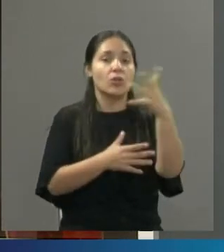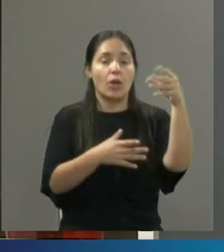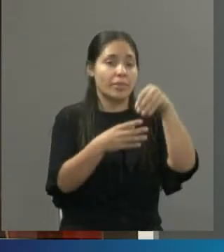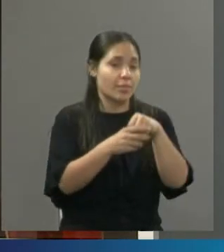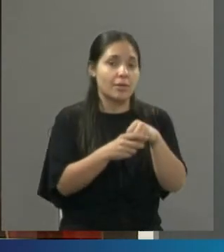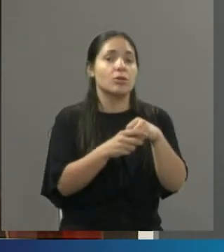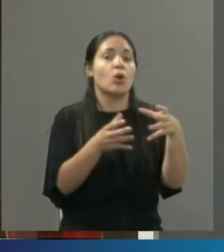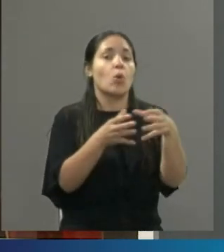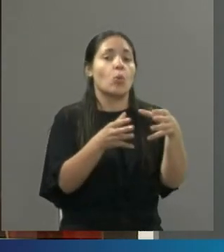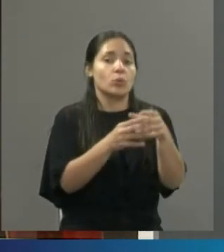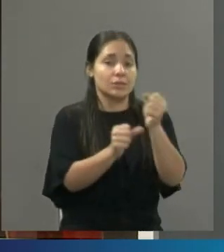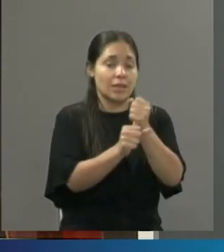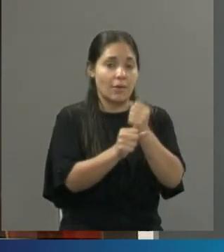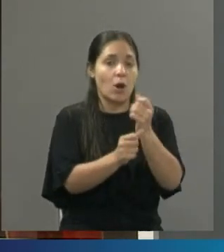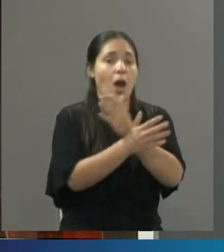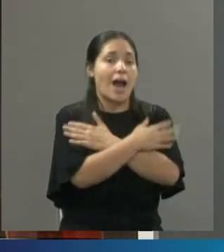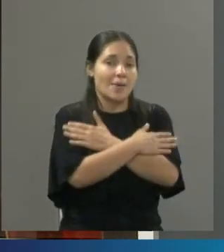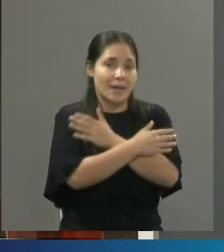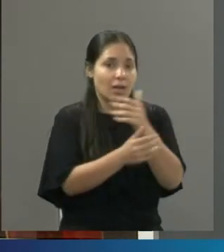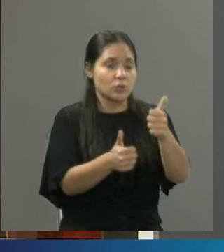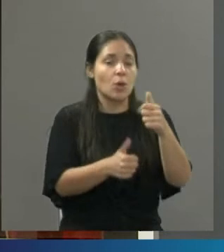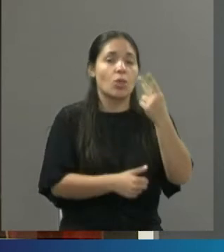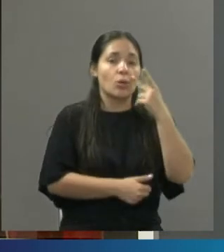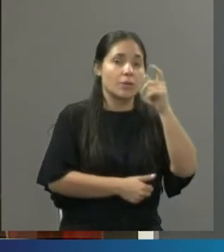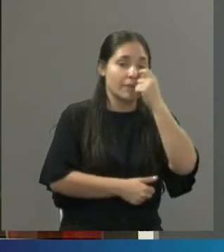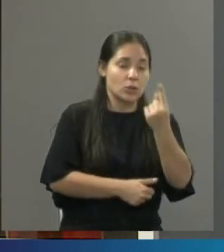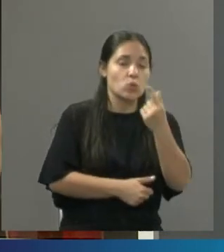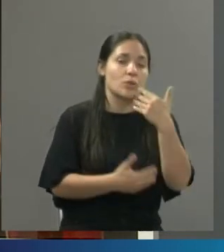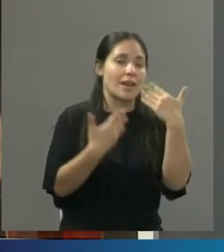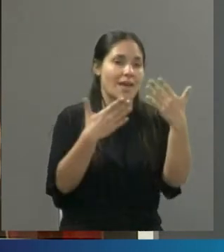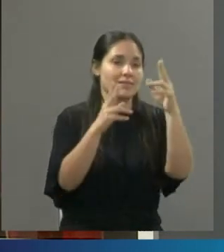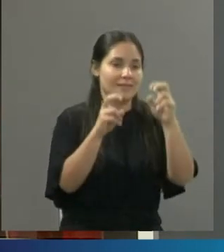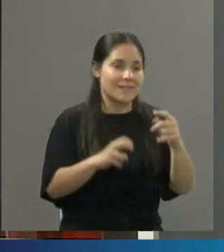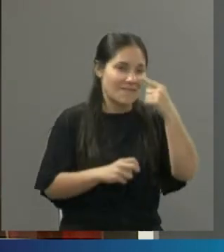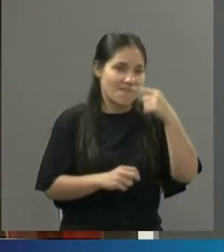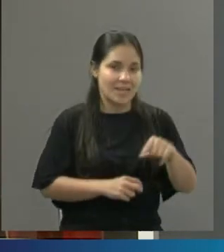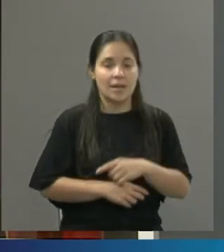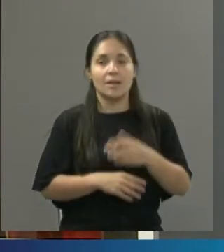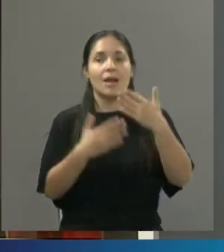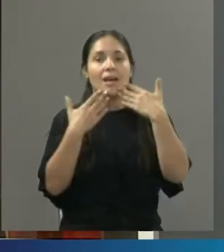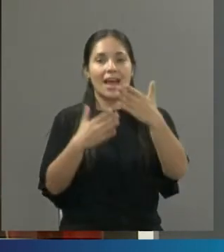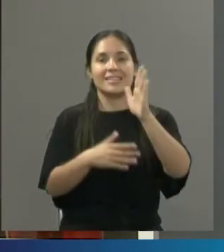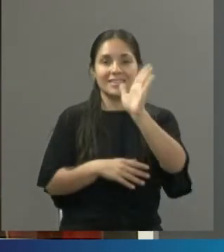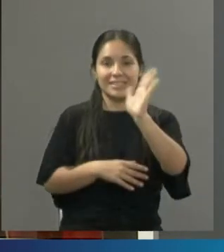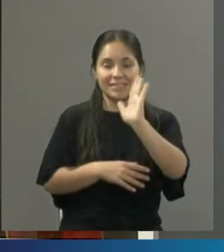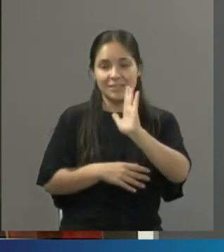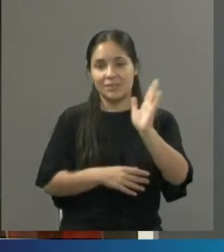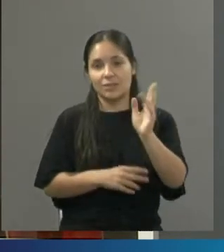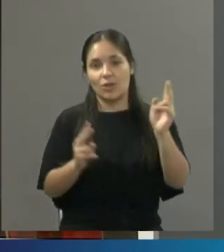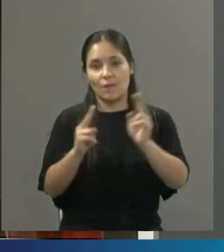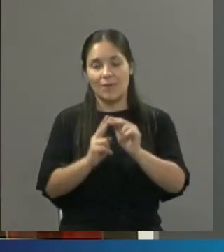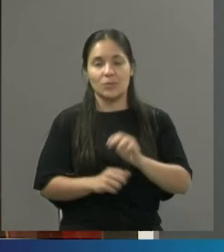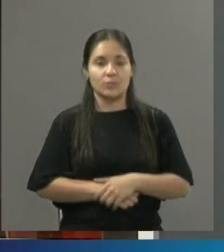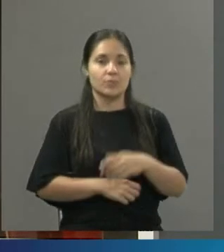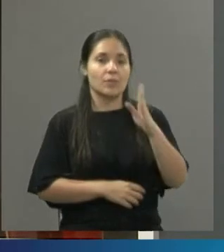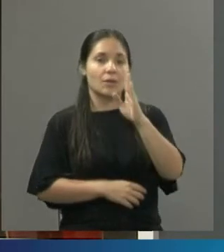también, una buena culminación de este 2021. Muchas gracias. A ustedes, muchas gracias, que estén muy bien. Hasta luego. Buenas tardes.